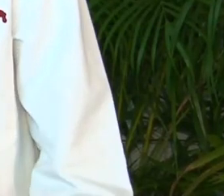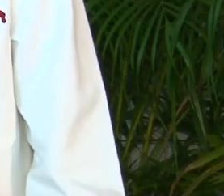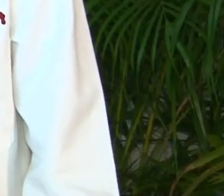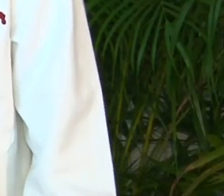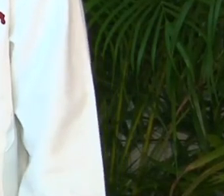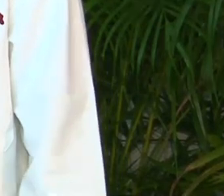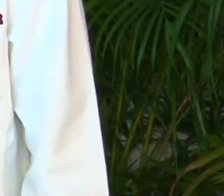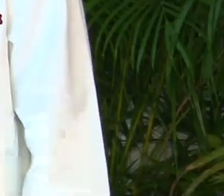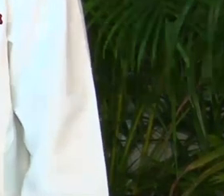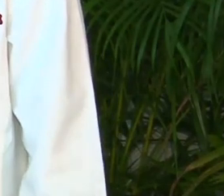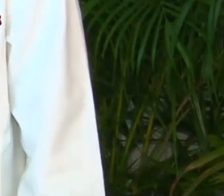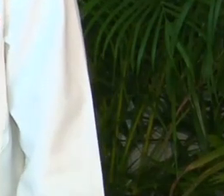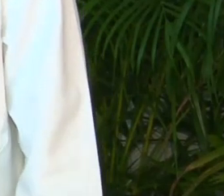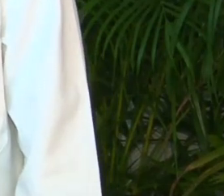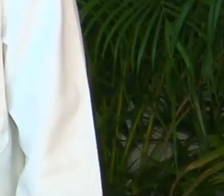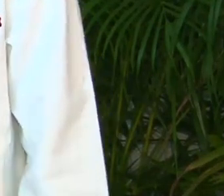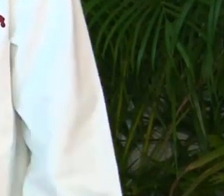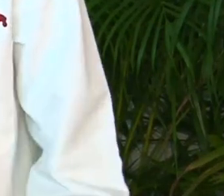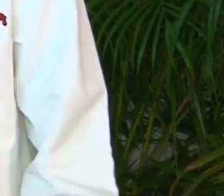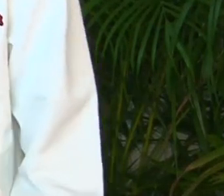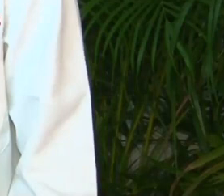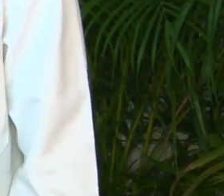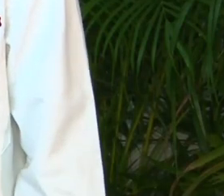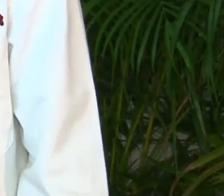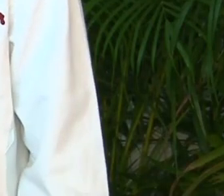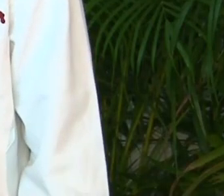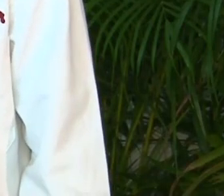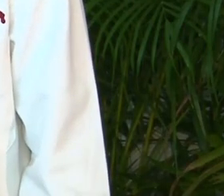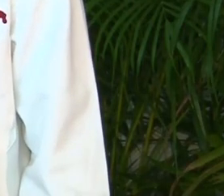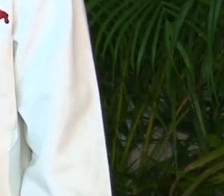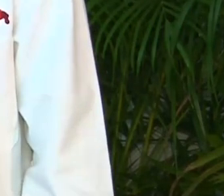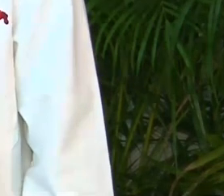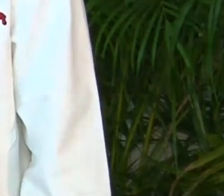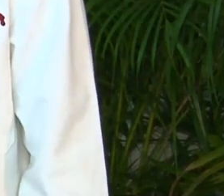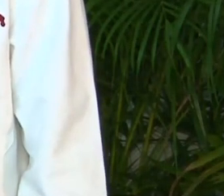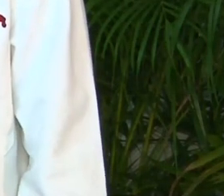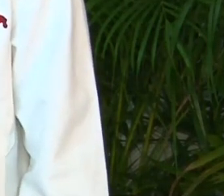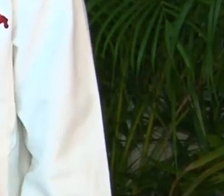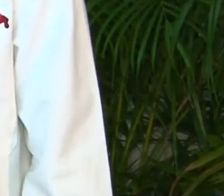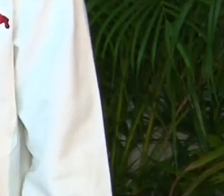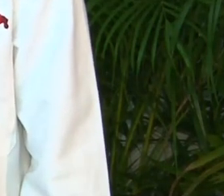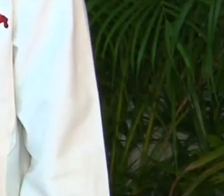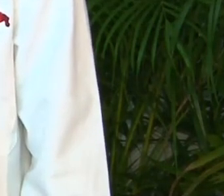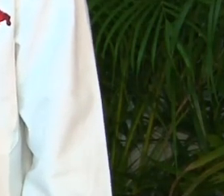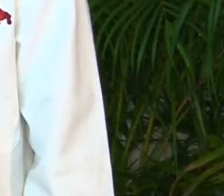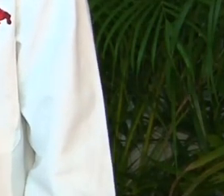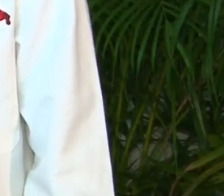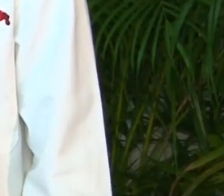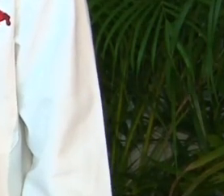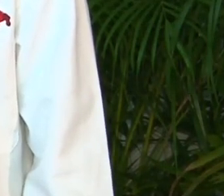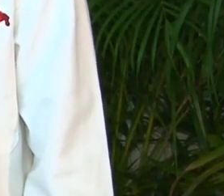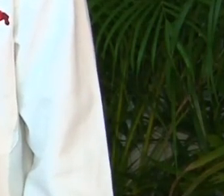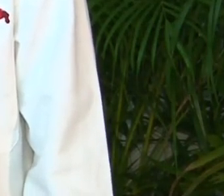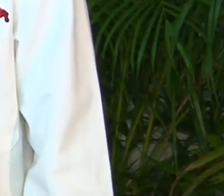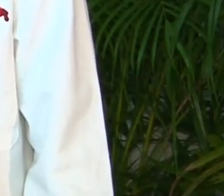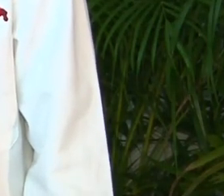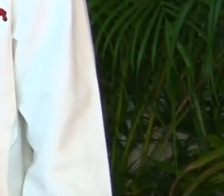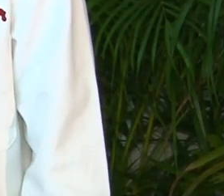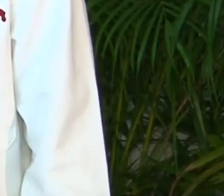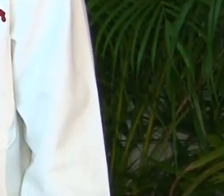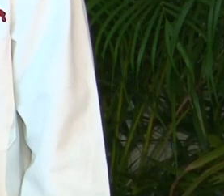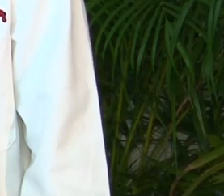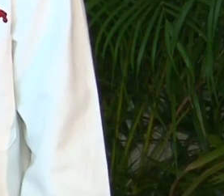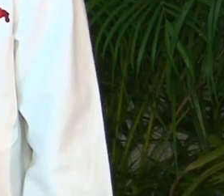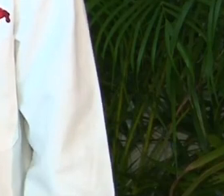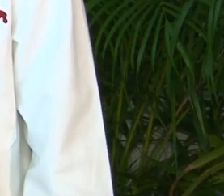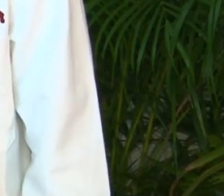veníamos preparándonos desde el propio enero, cuando se conoció de la presencia de la enfermedad en China,